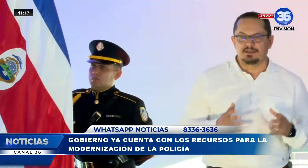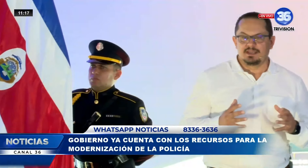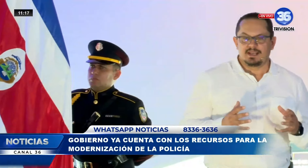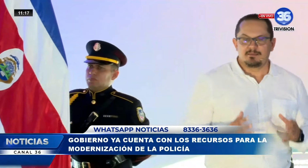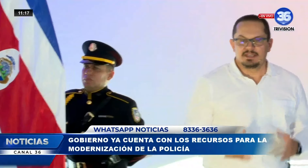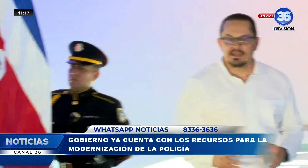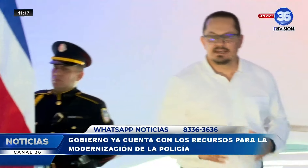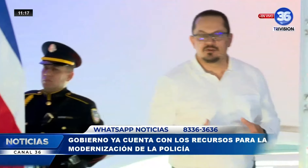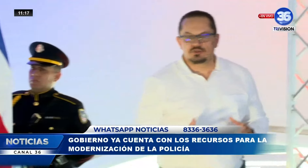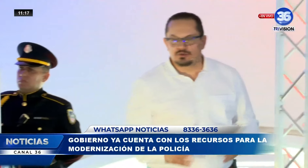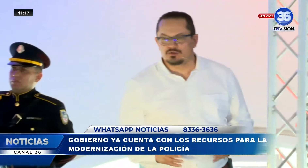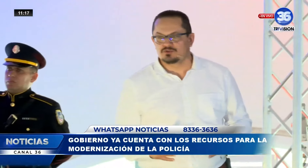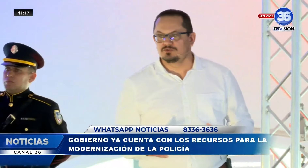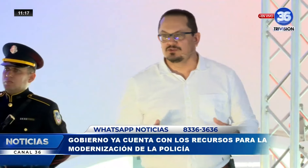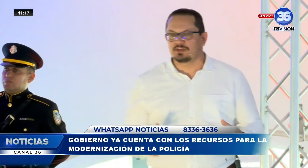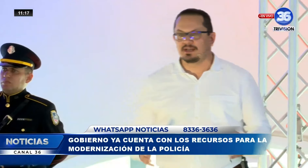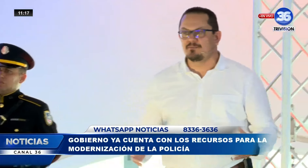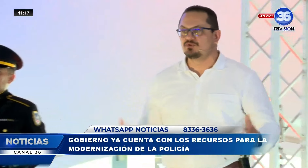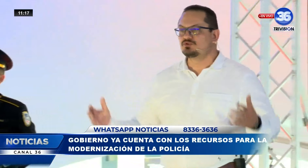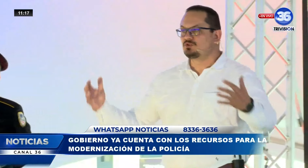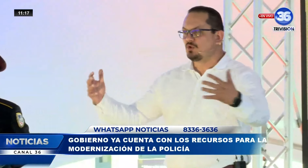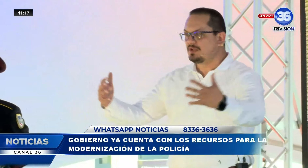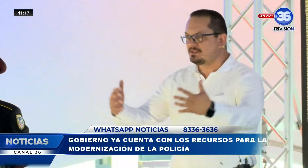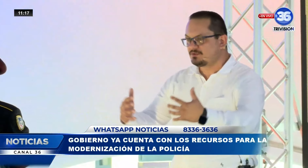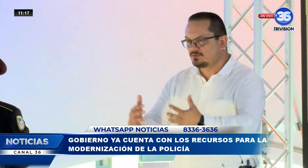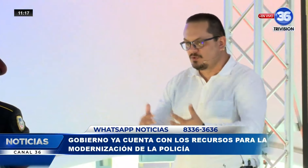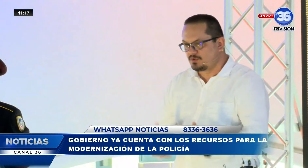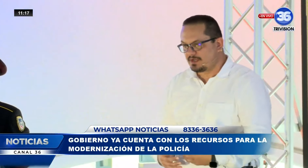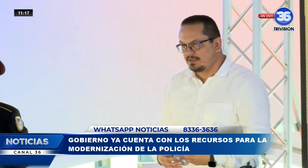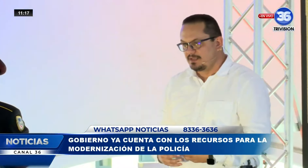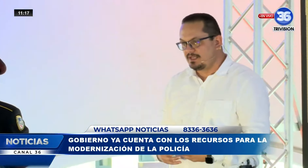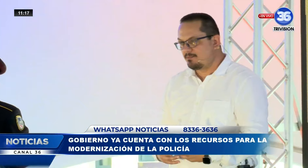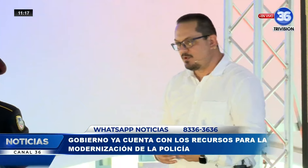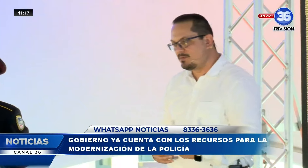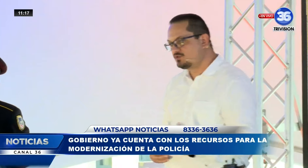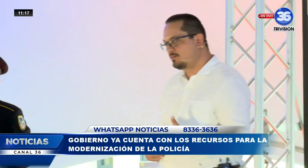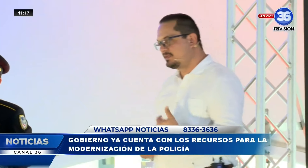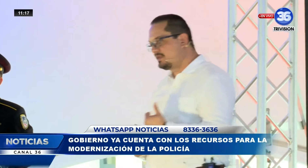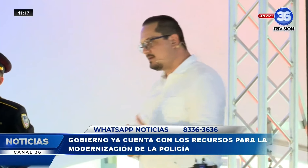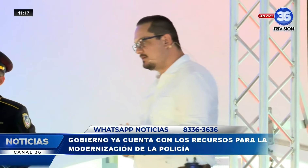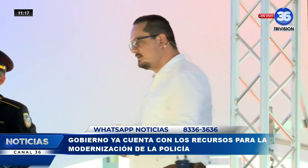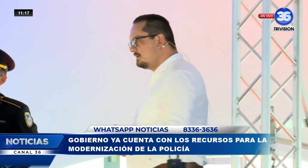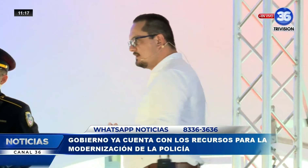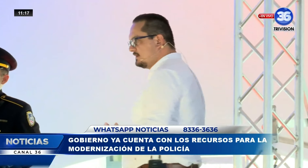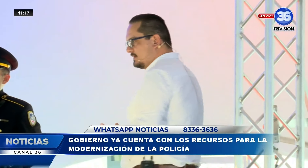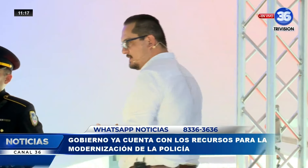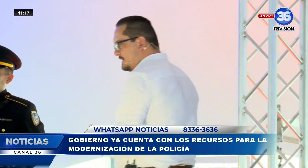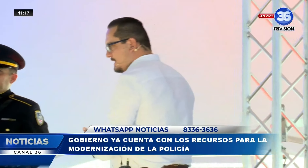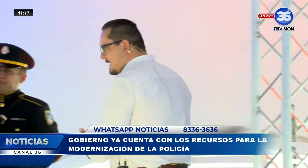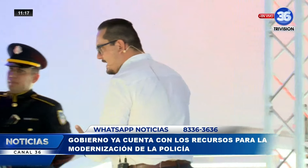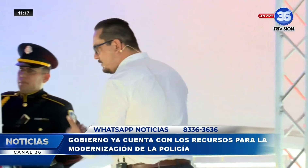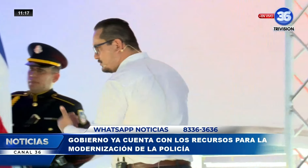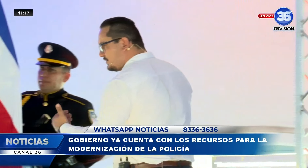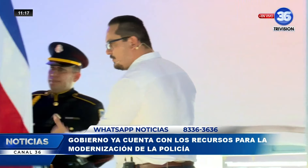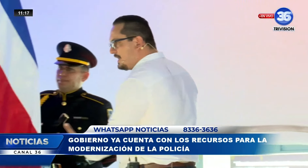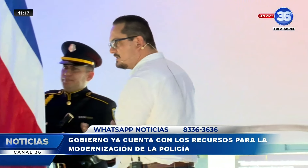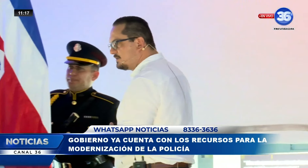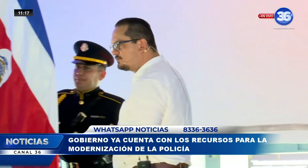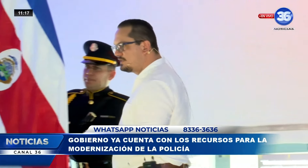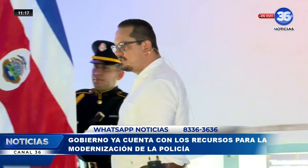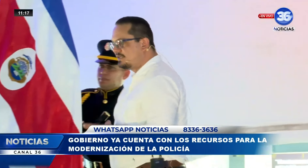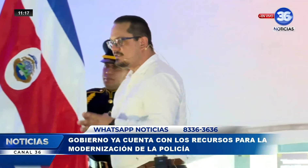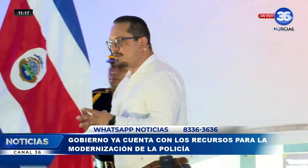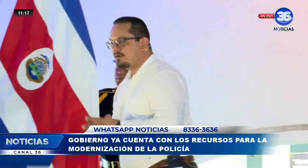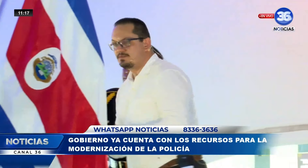desmantelar estructuras. En la medida en que nosotros nos traigamos toda la estructura y la podamos someter a los tribunales